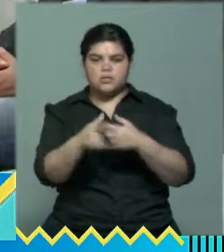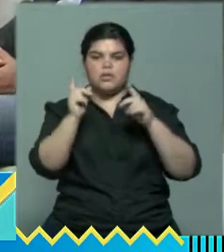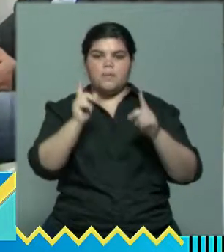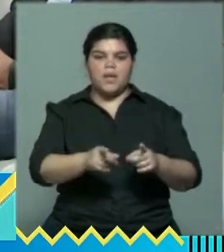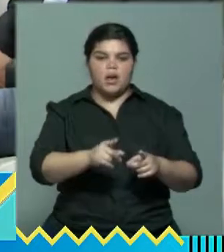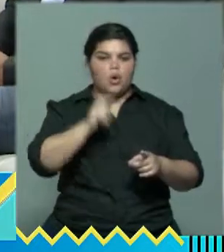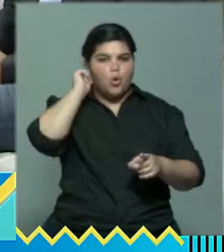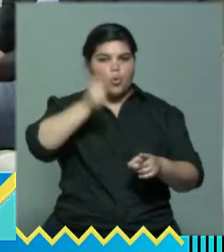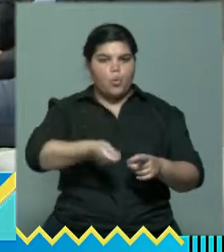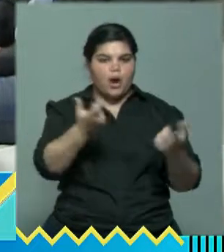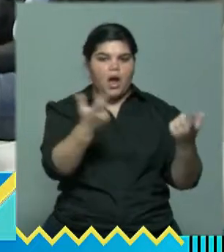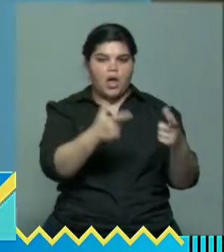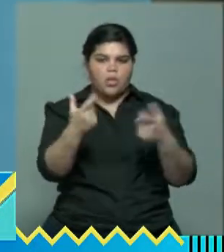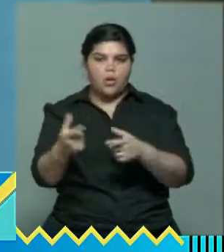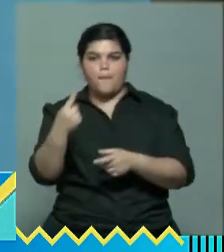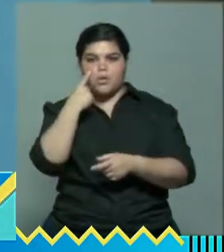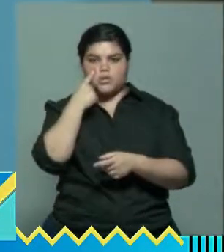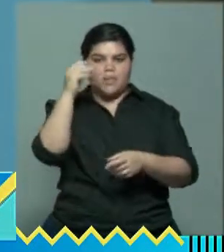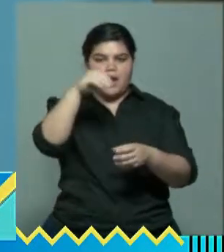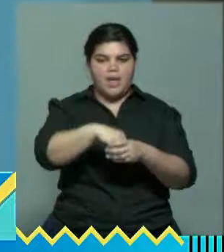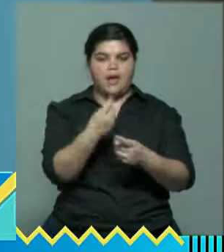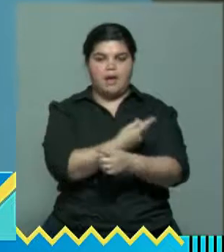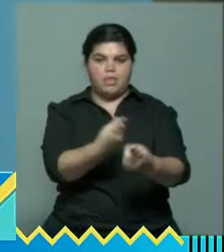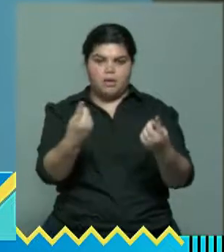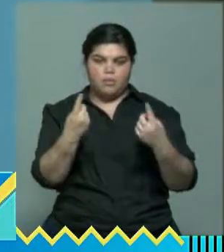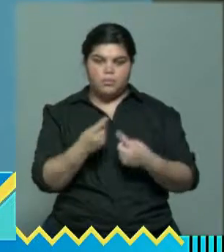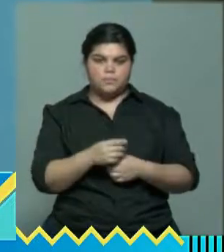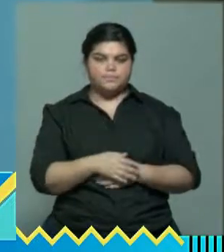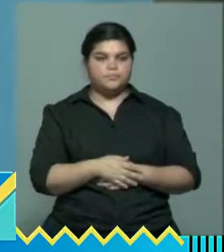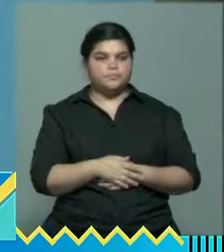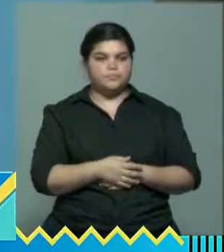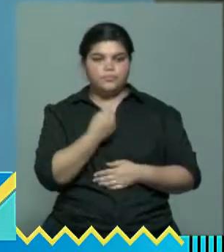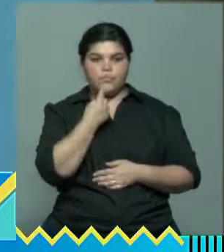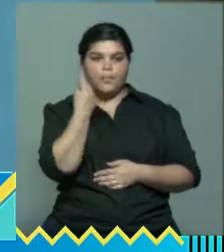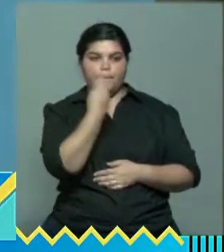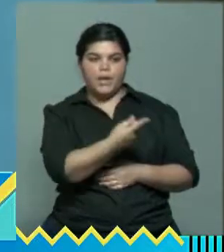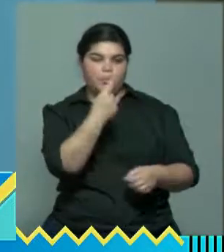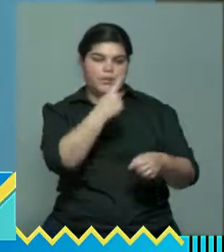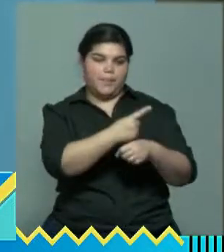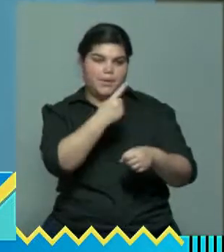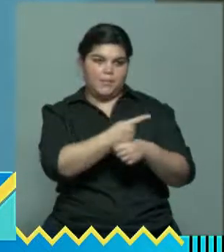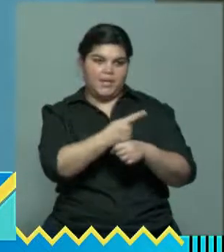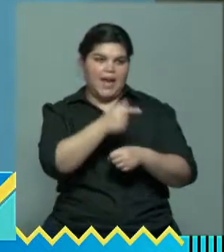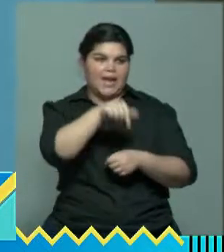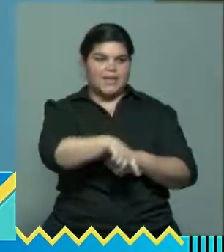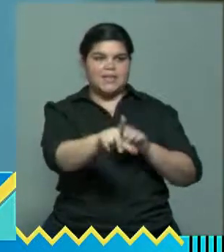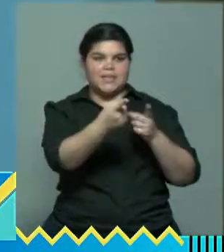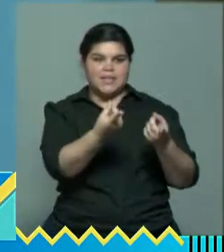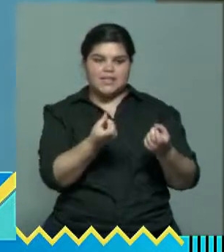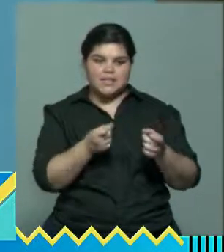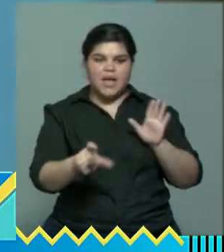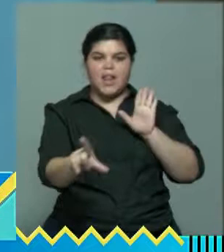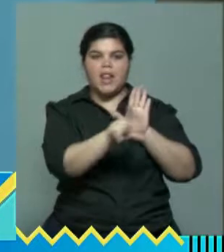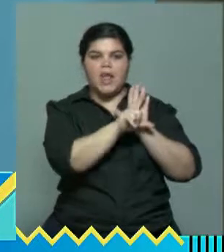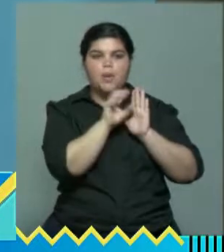tránsito en cada uno de los municipios. Gustavo, la primera pregunta va básicamente a la necesidad de una ley provincial o